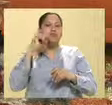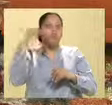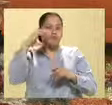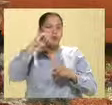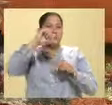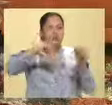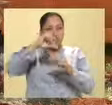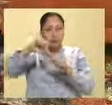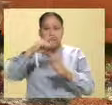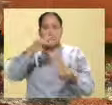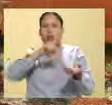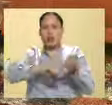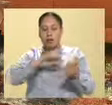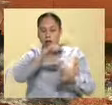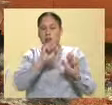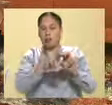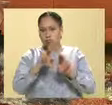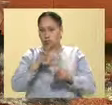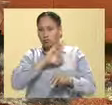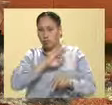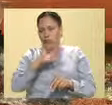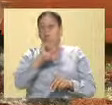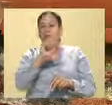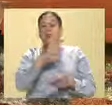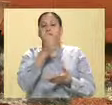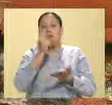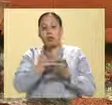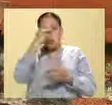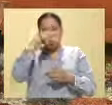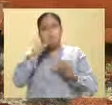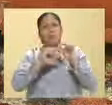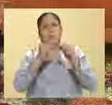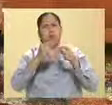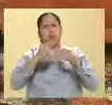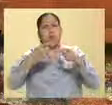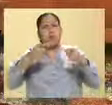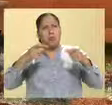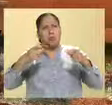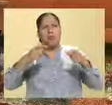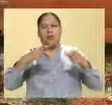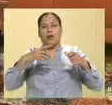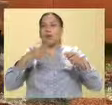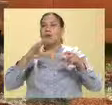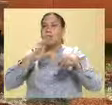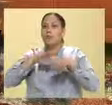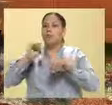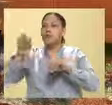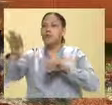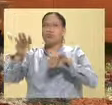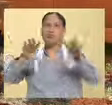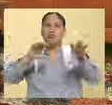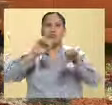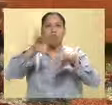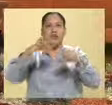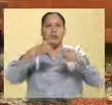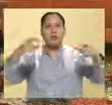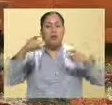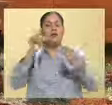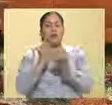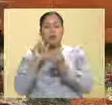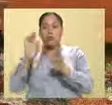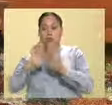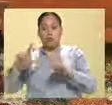O un prostíbulo en la Ciudad de México. Y fue creciendo, pero además de alguna manera con la anuencia del gobierno y de la